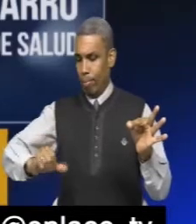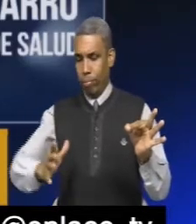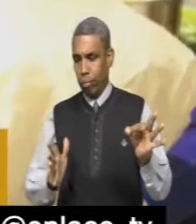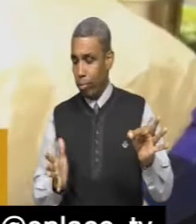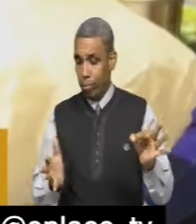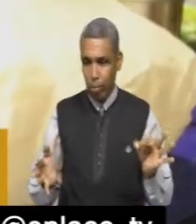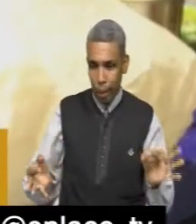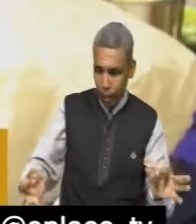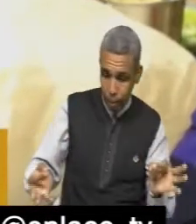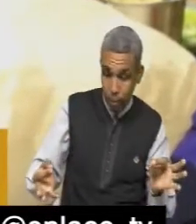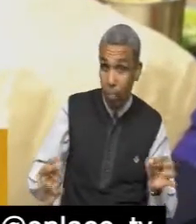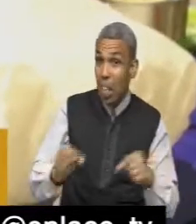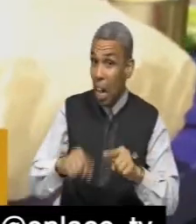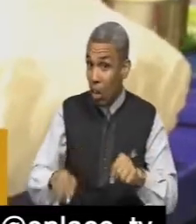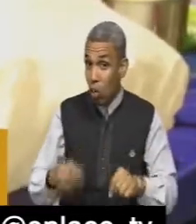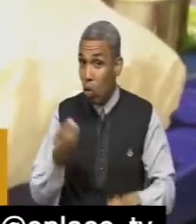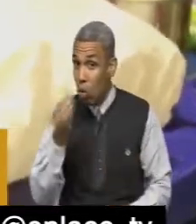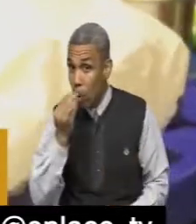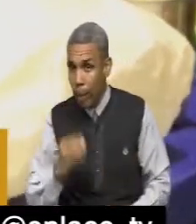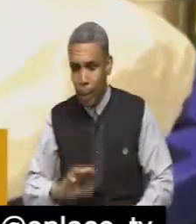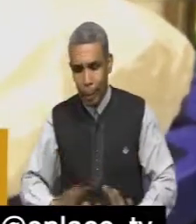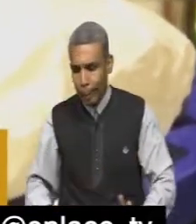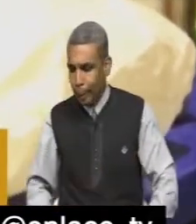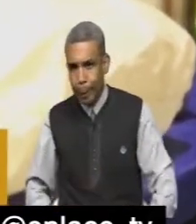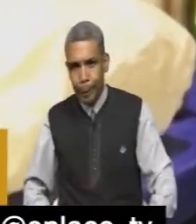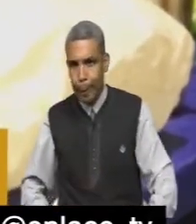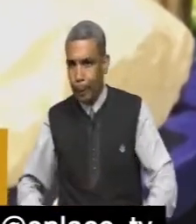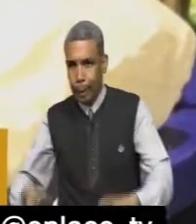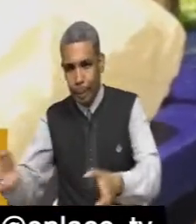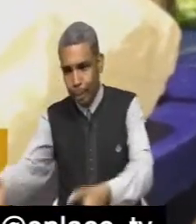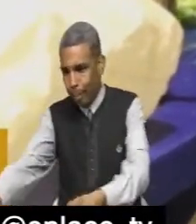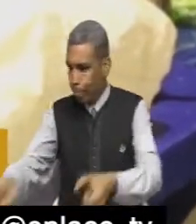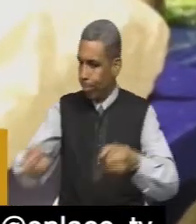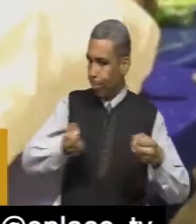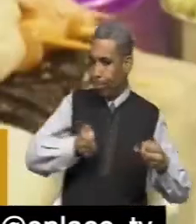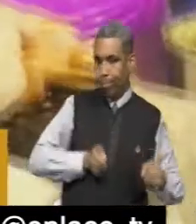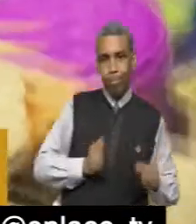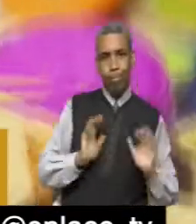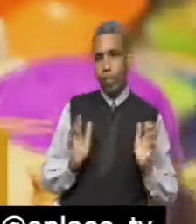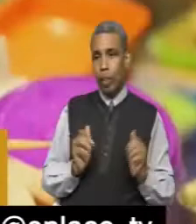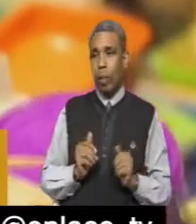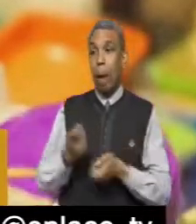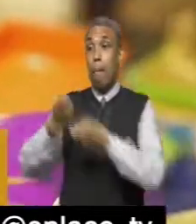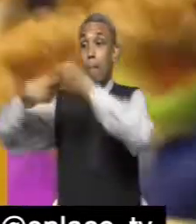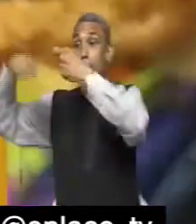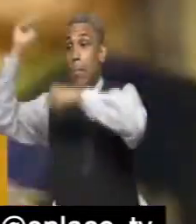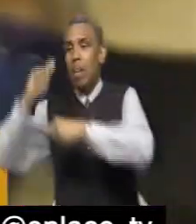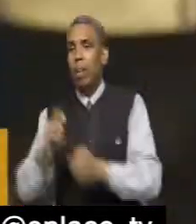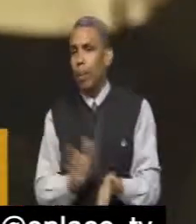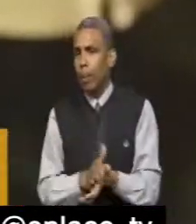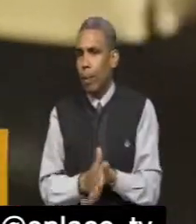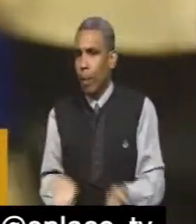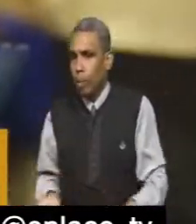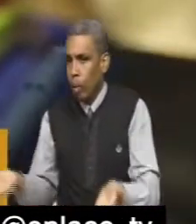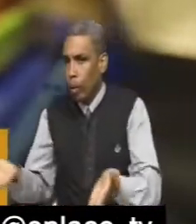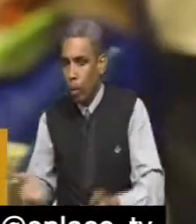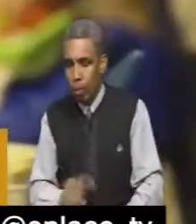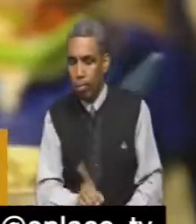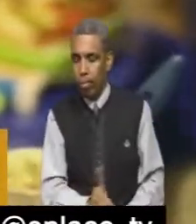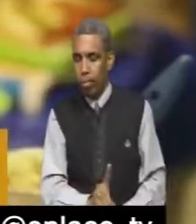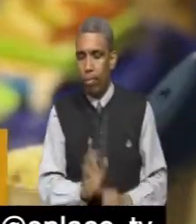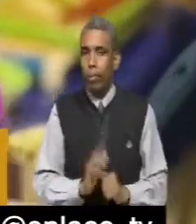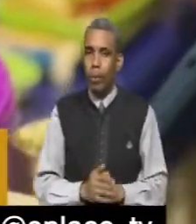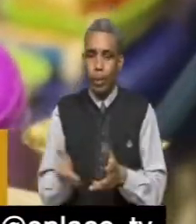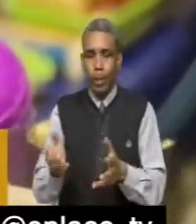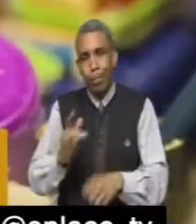Pues digamos que hemos tratado de entrar de la mente de la forma menos chocante con las personas, pero tú sabes